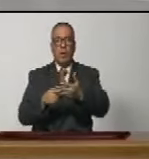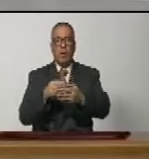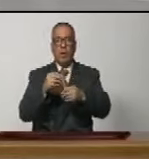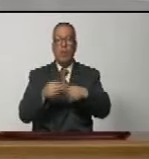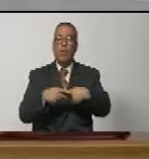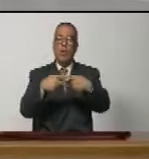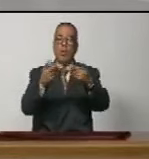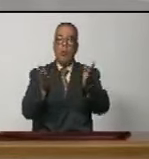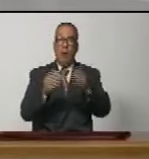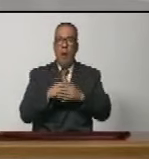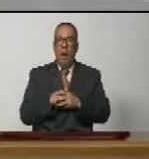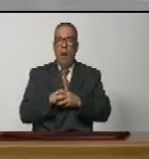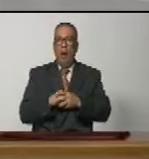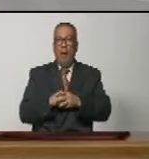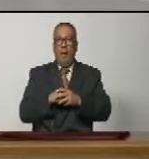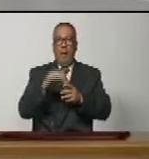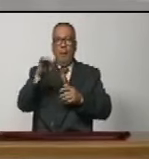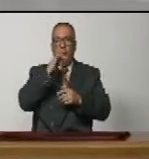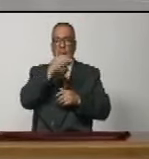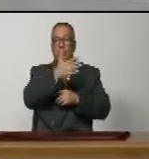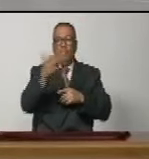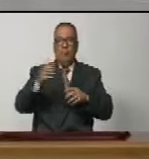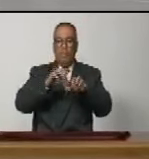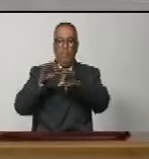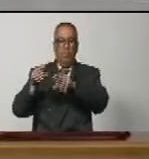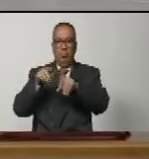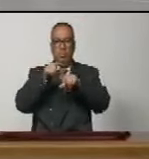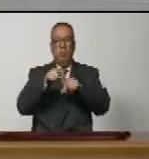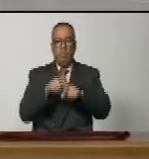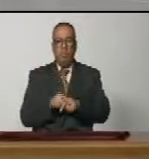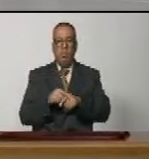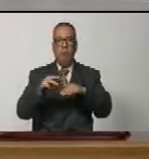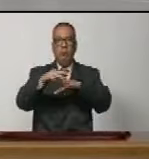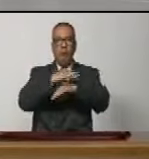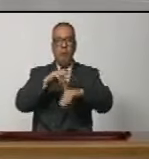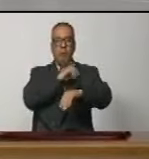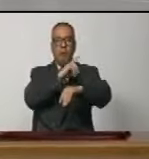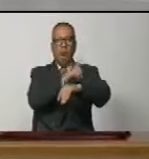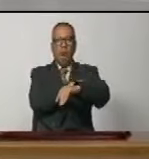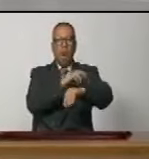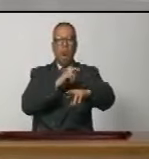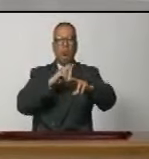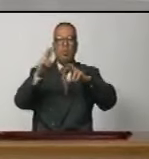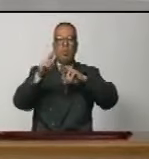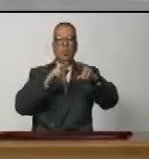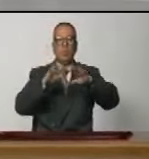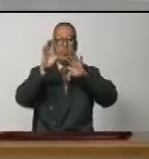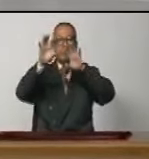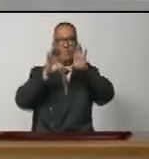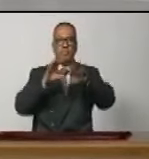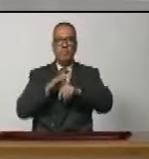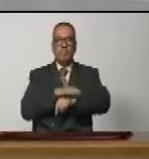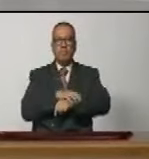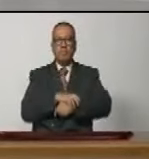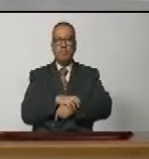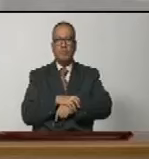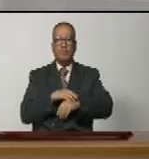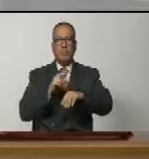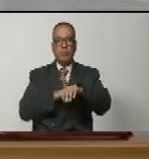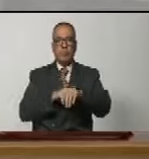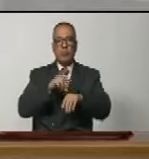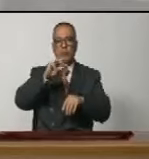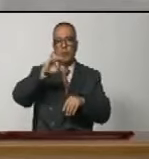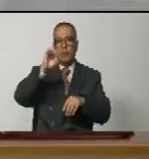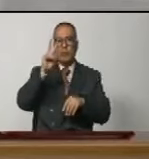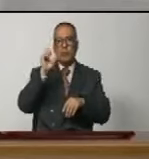de su publicación y se notifica por secretaría al ministro del Poder Popular para Relaciones Exteriores, doctor